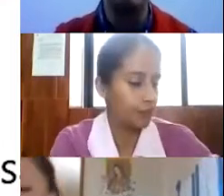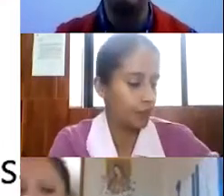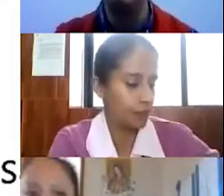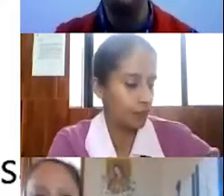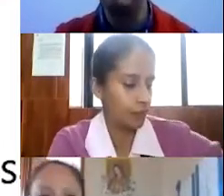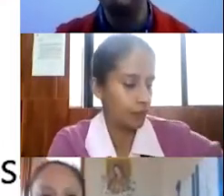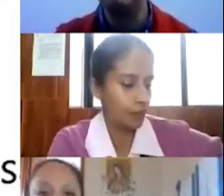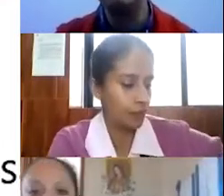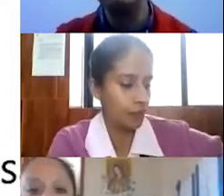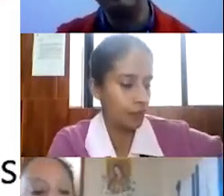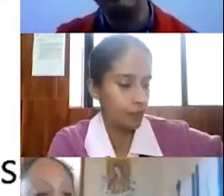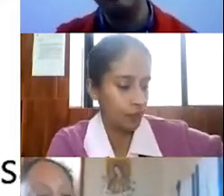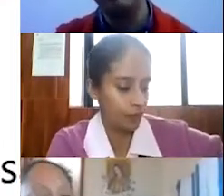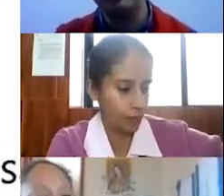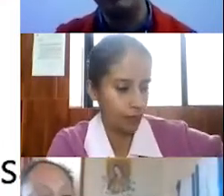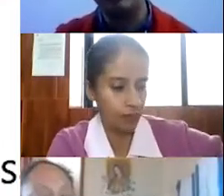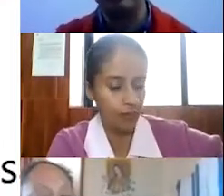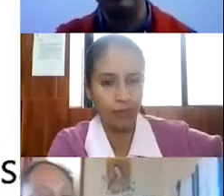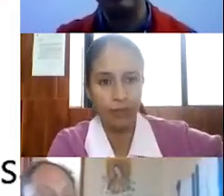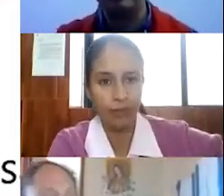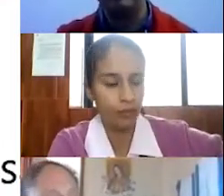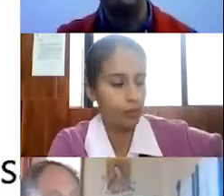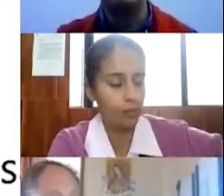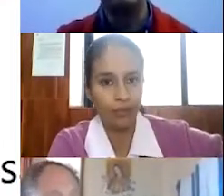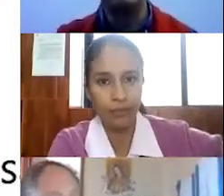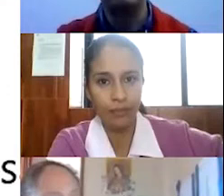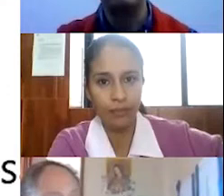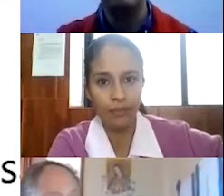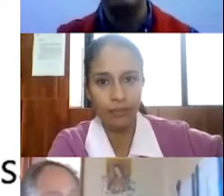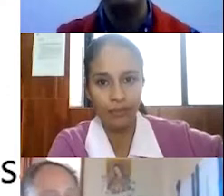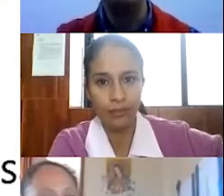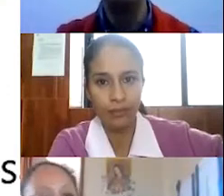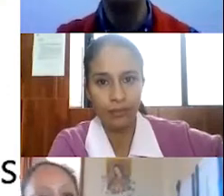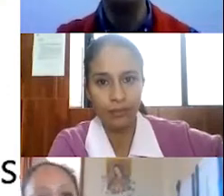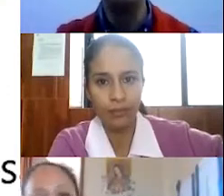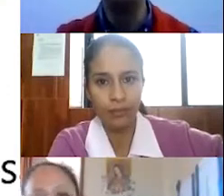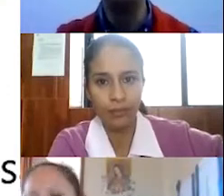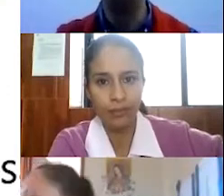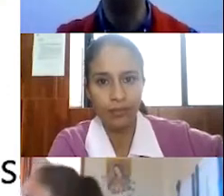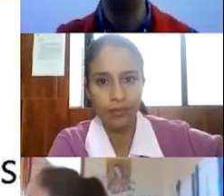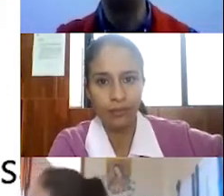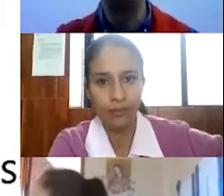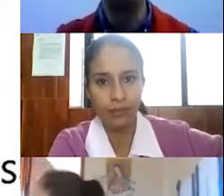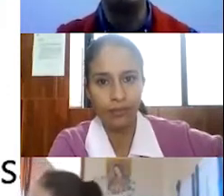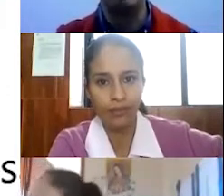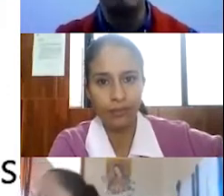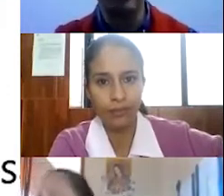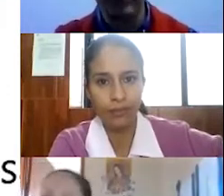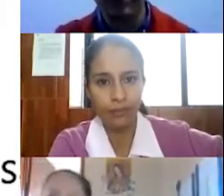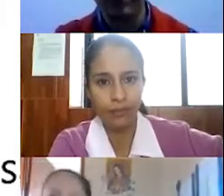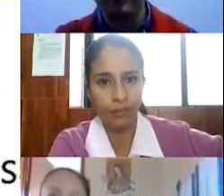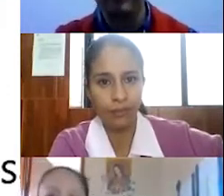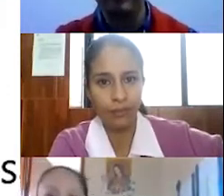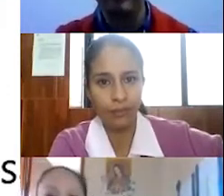checar los paramédicos es, les repito, la hora en la que se hizo. Entonces, si yo no la anoto, seguramente los paramédicos me van a